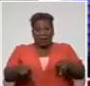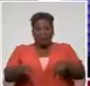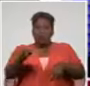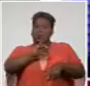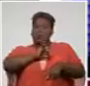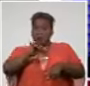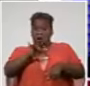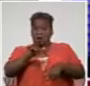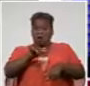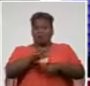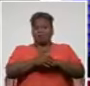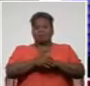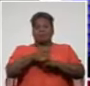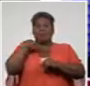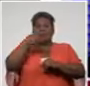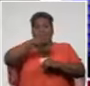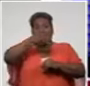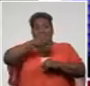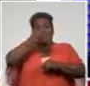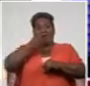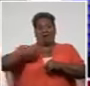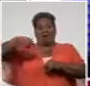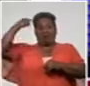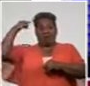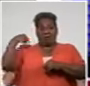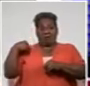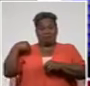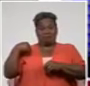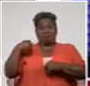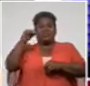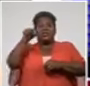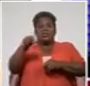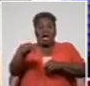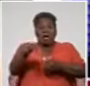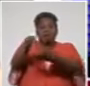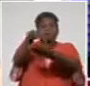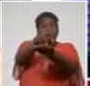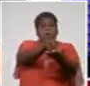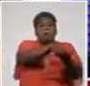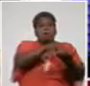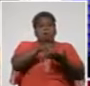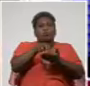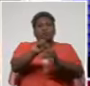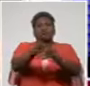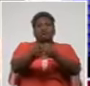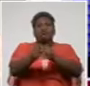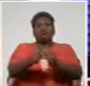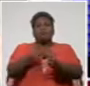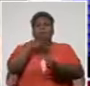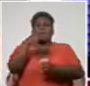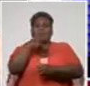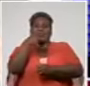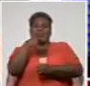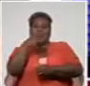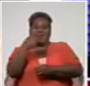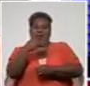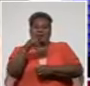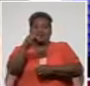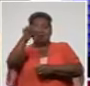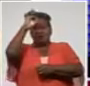también en el día de ayer que se han creado puntos de control de conjunto de la policía y la inspección de